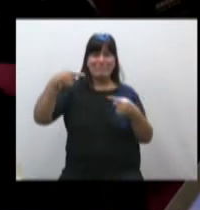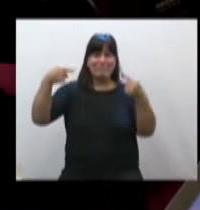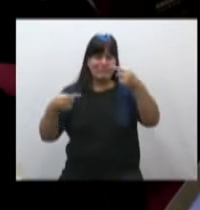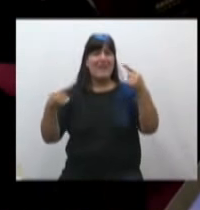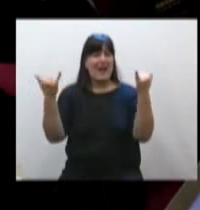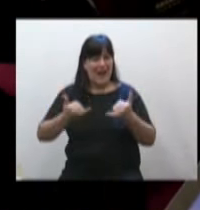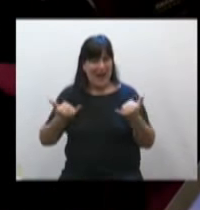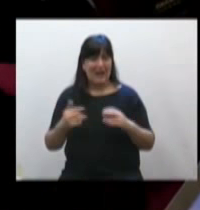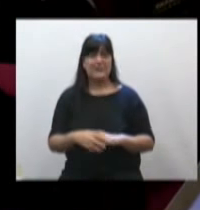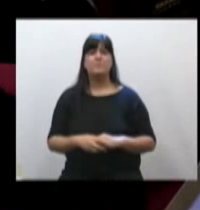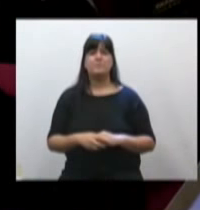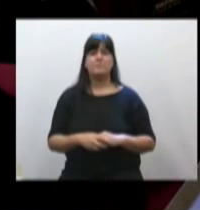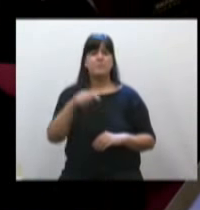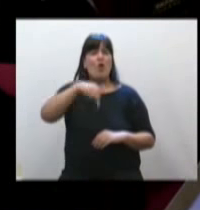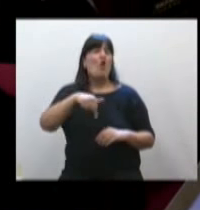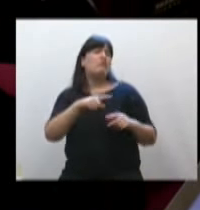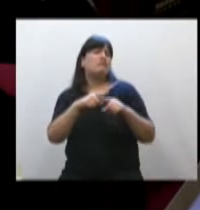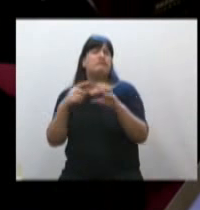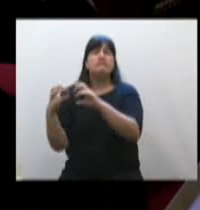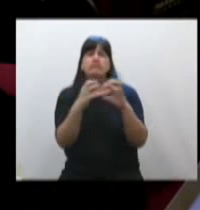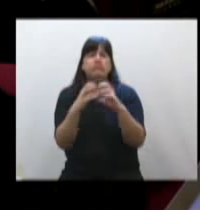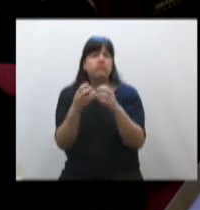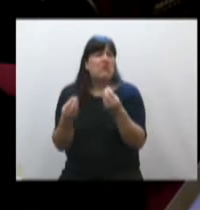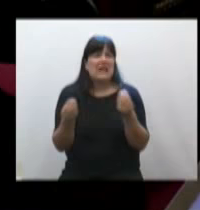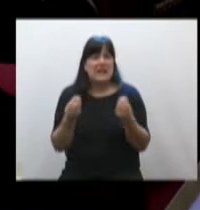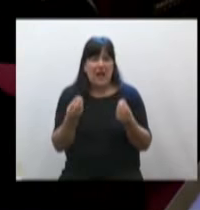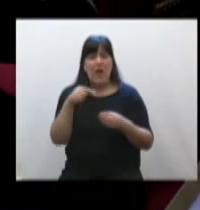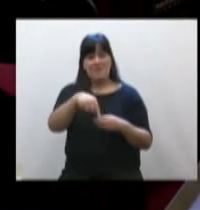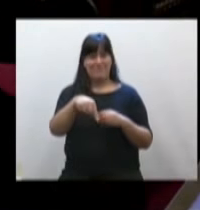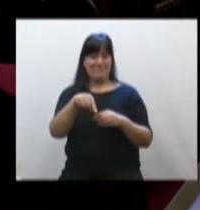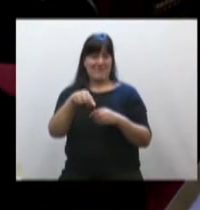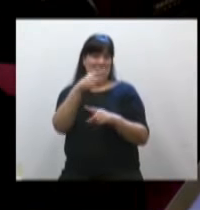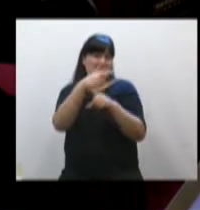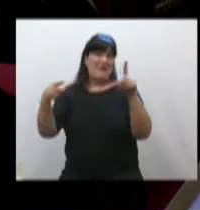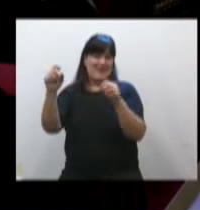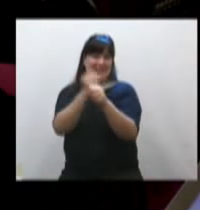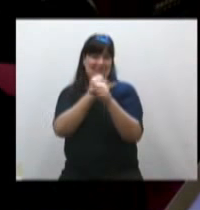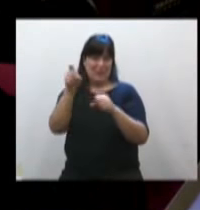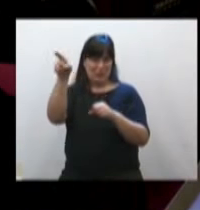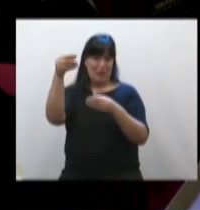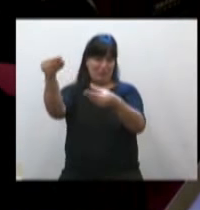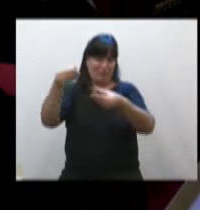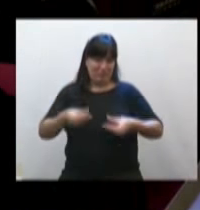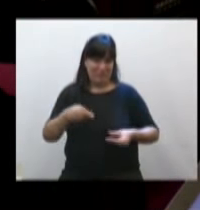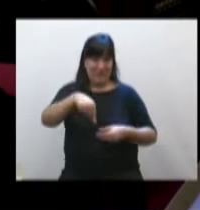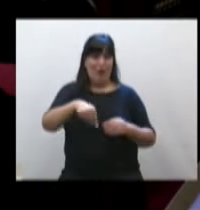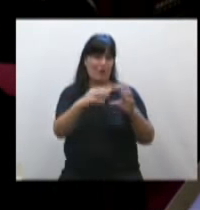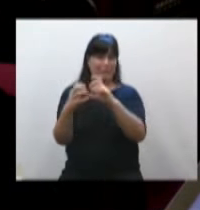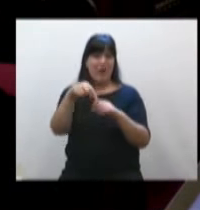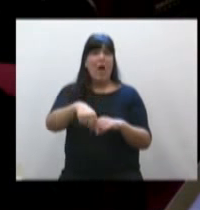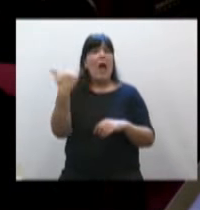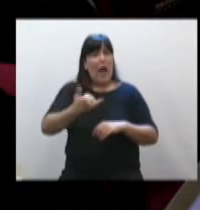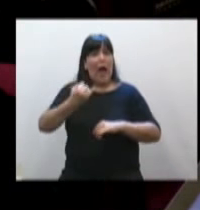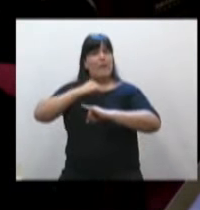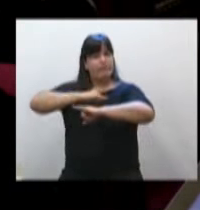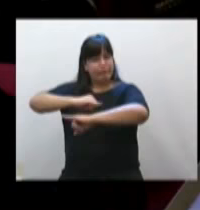ocurrir que el Estado promocione, promueva, incentive, fomente el aborto como si se tratara de